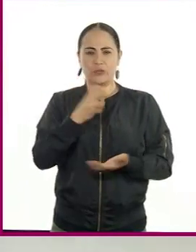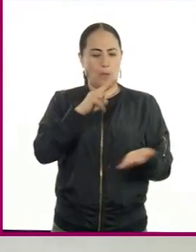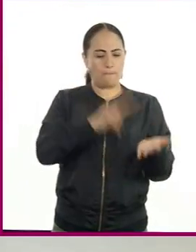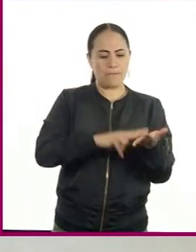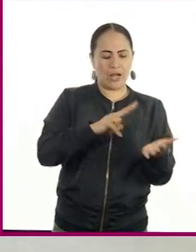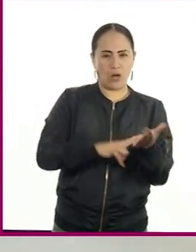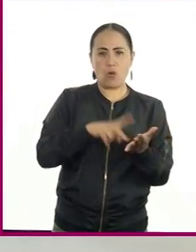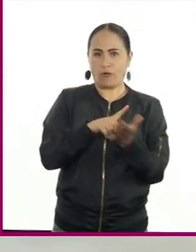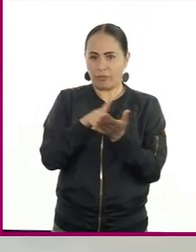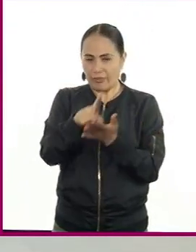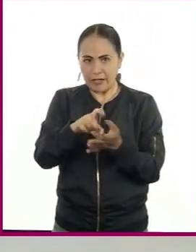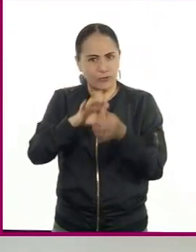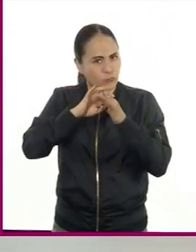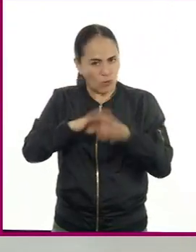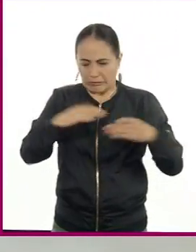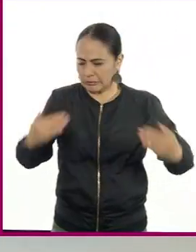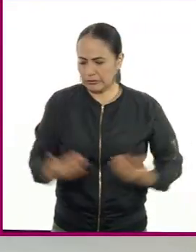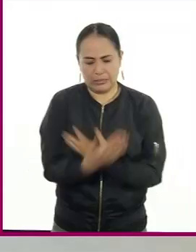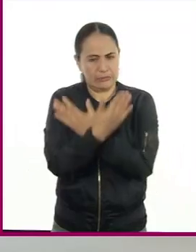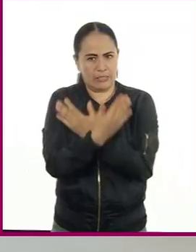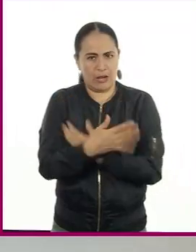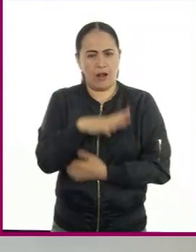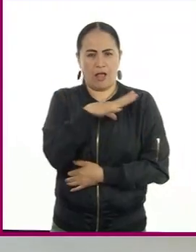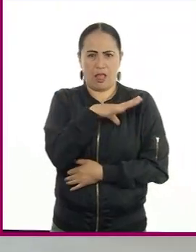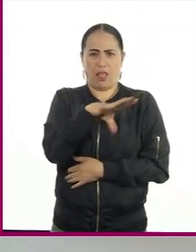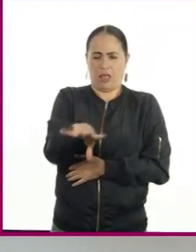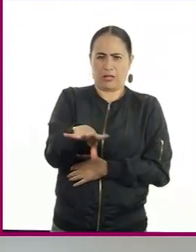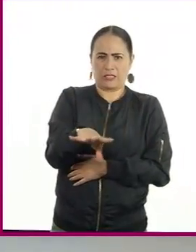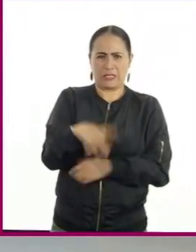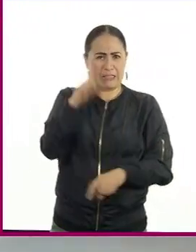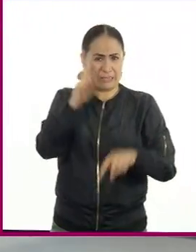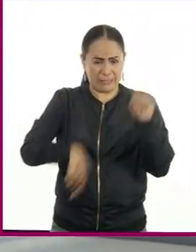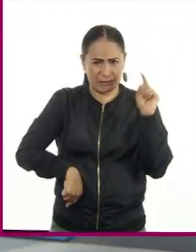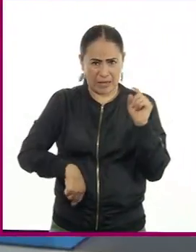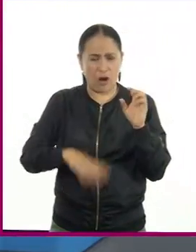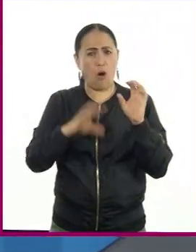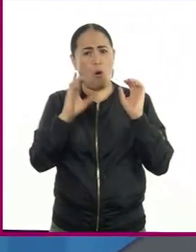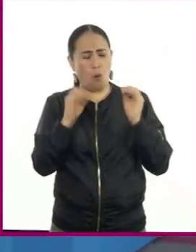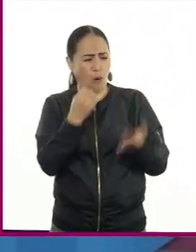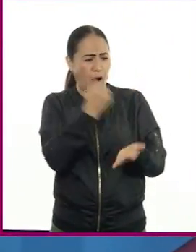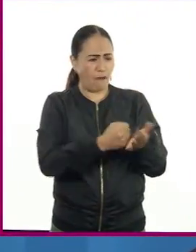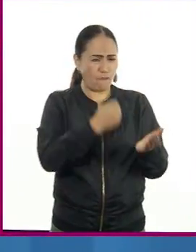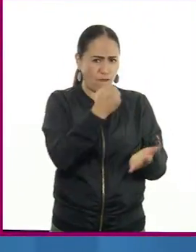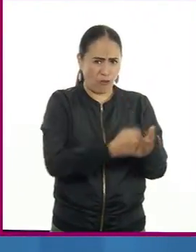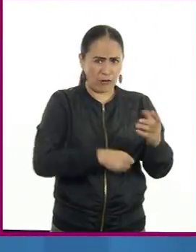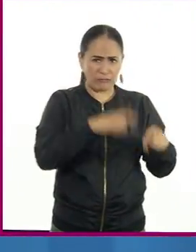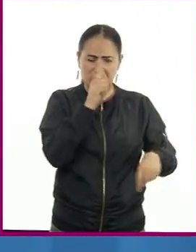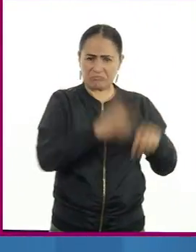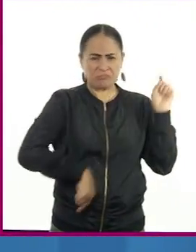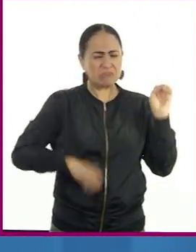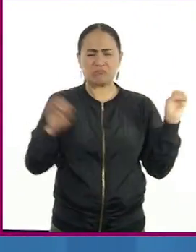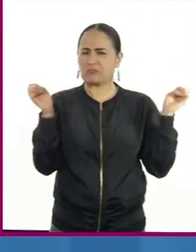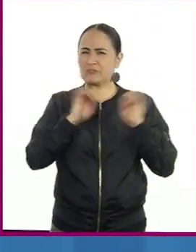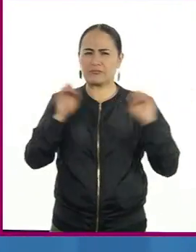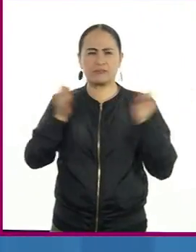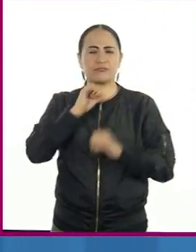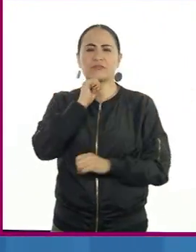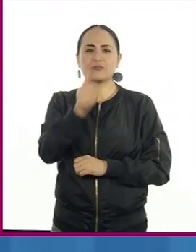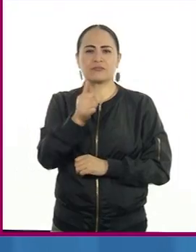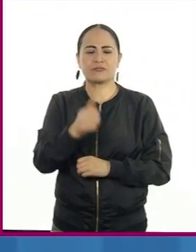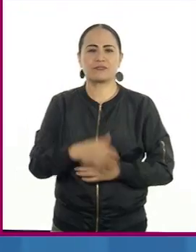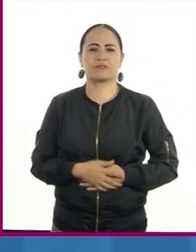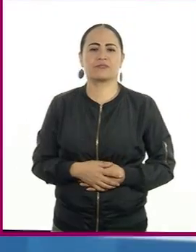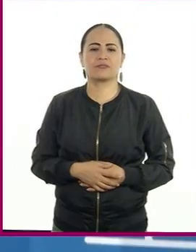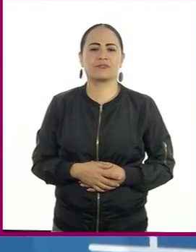al que no podemos renunciar, ni nos pueden incitar a que desistamos de él. Para abordar un poco